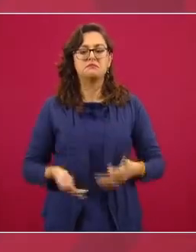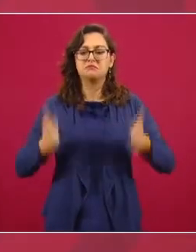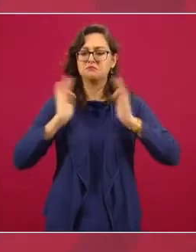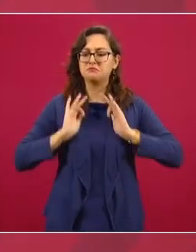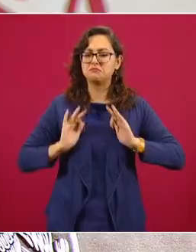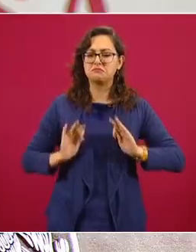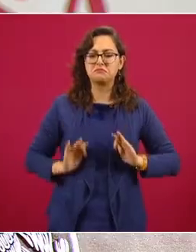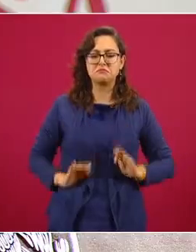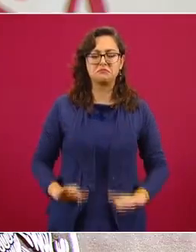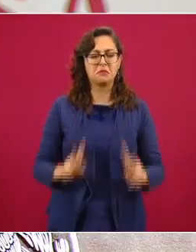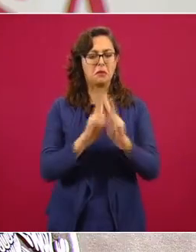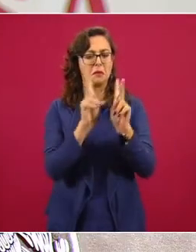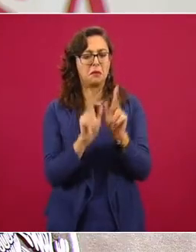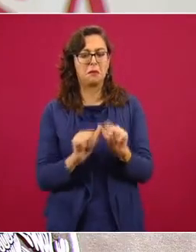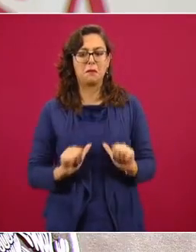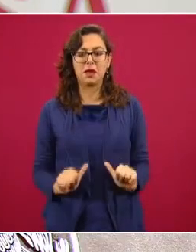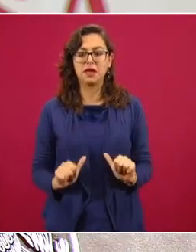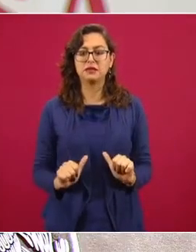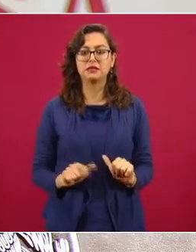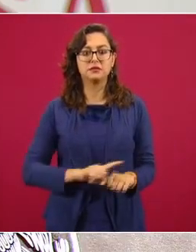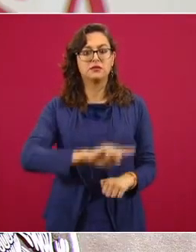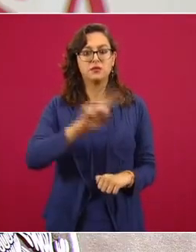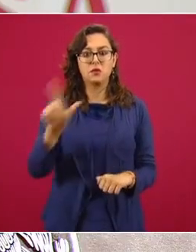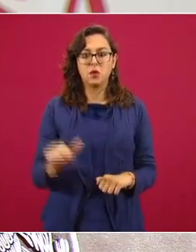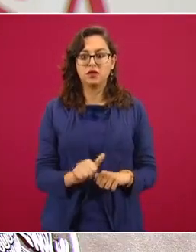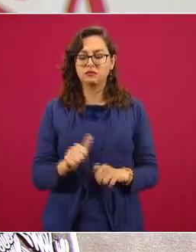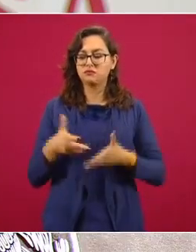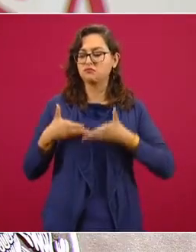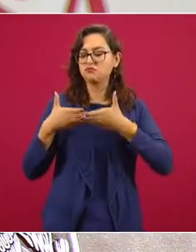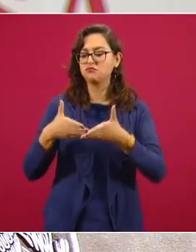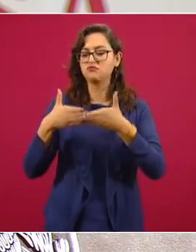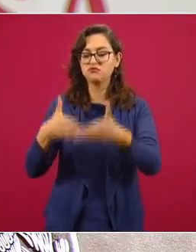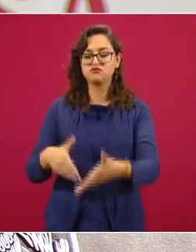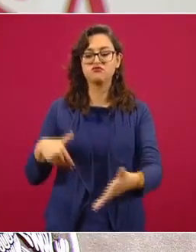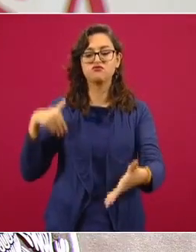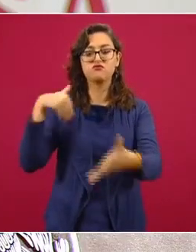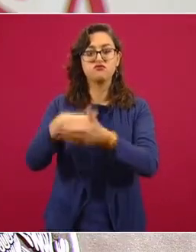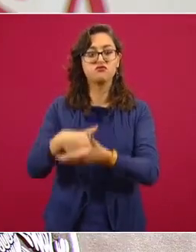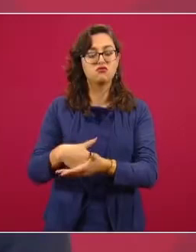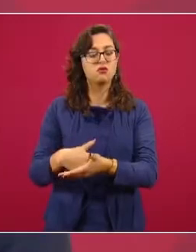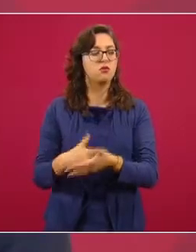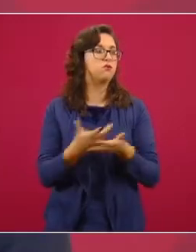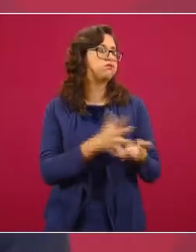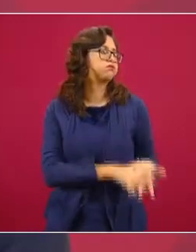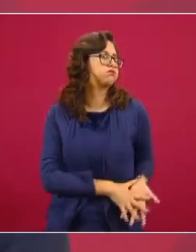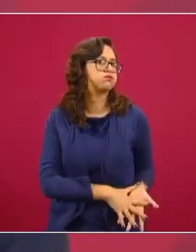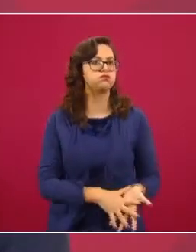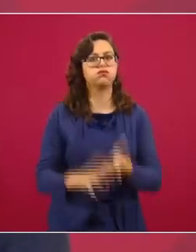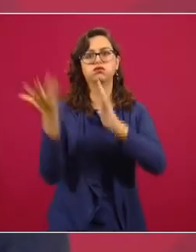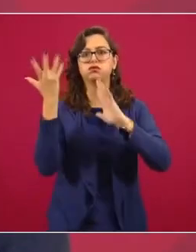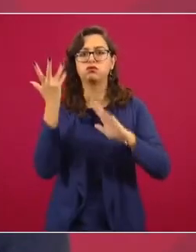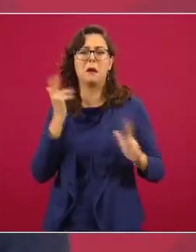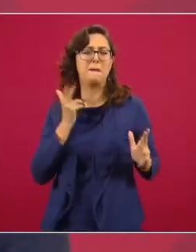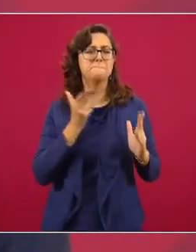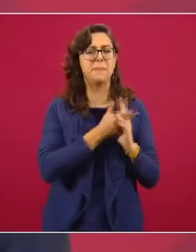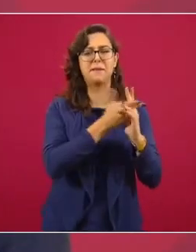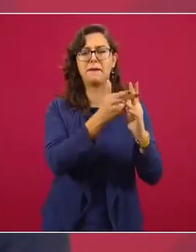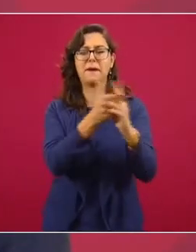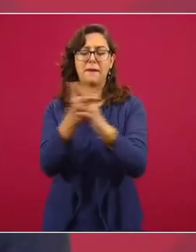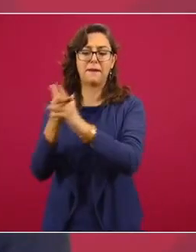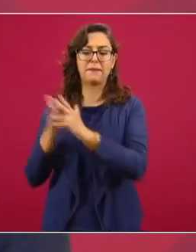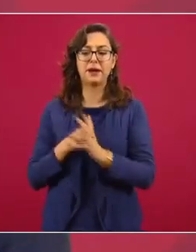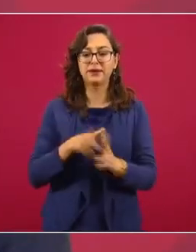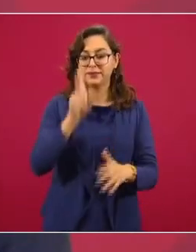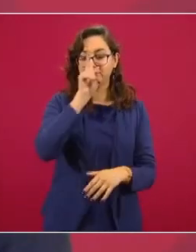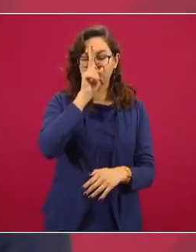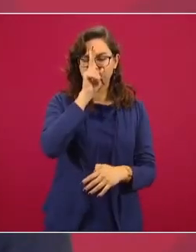de repente por el puerto de Manzanillo a ser el estado con más homicidios